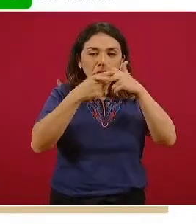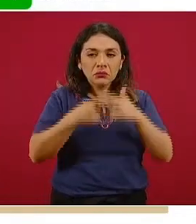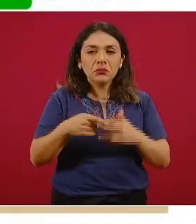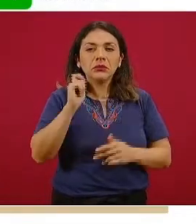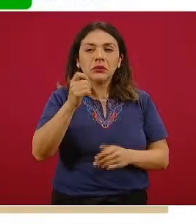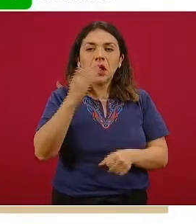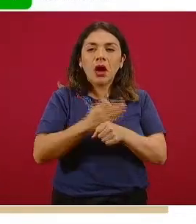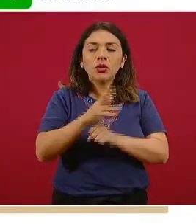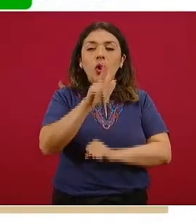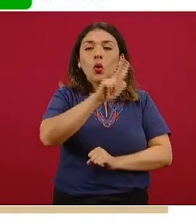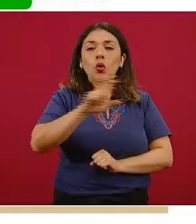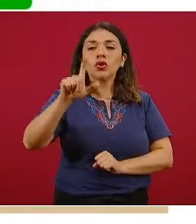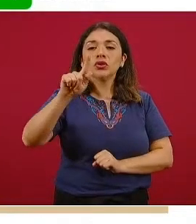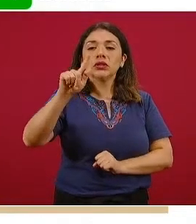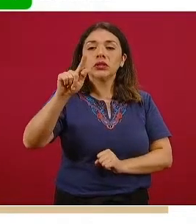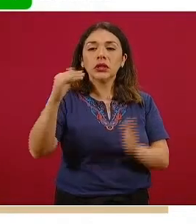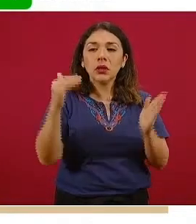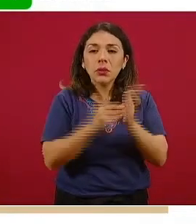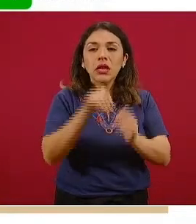de